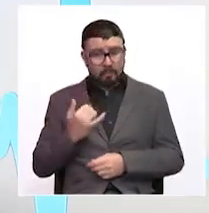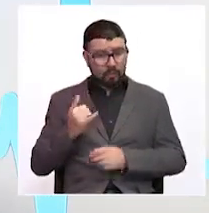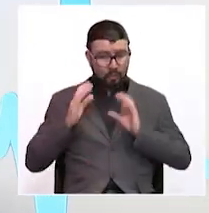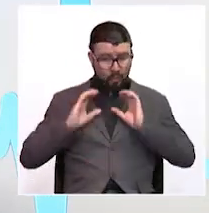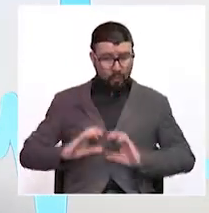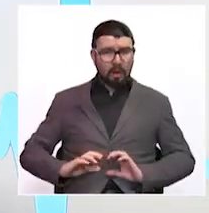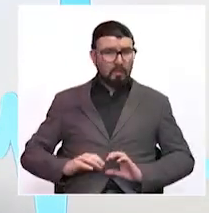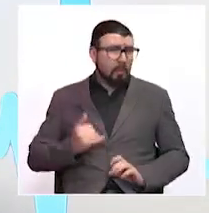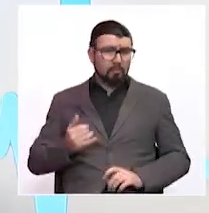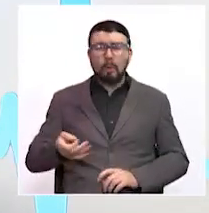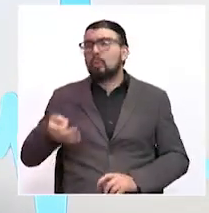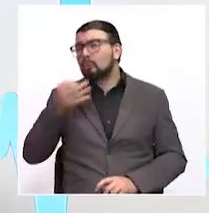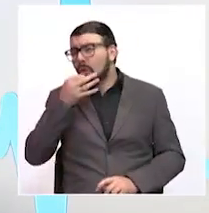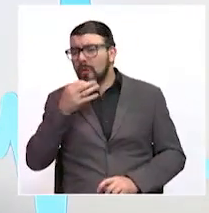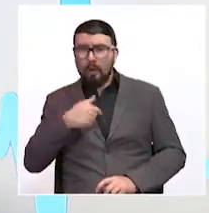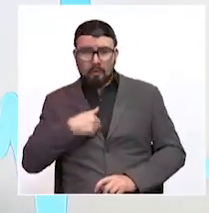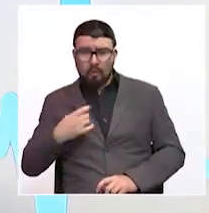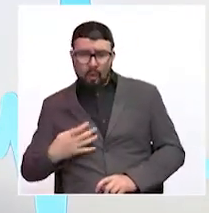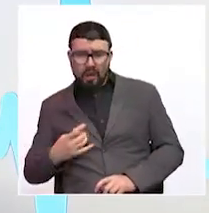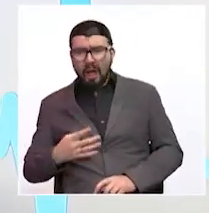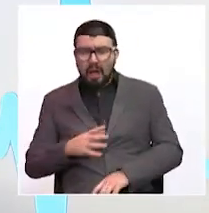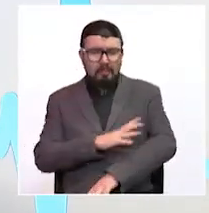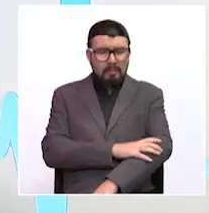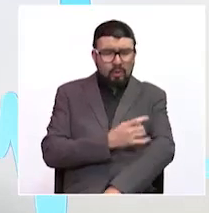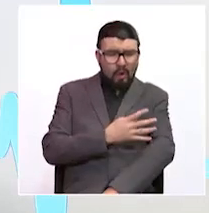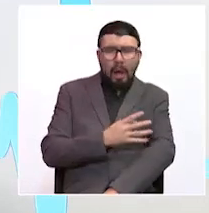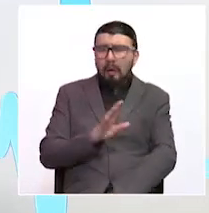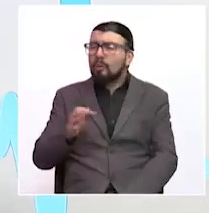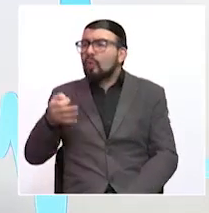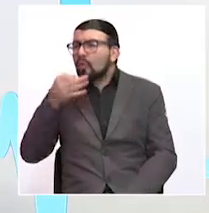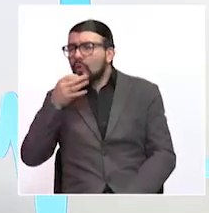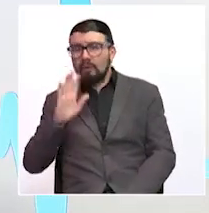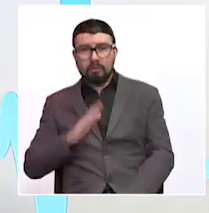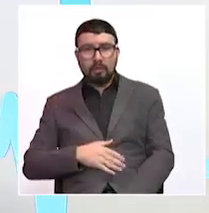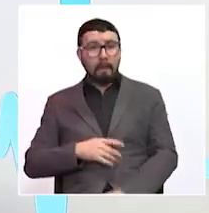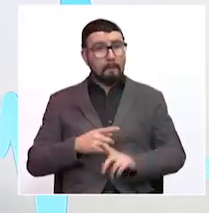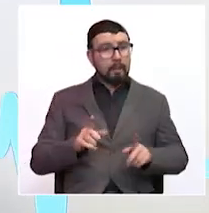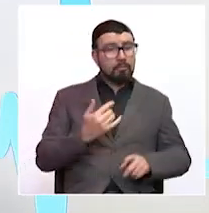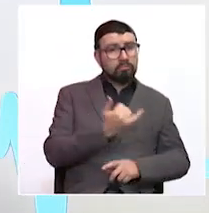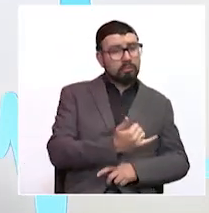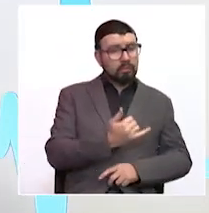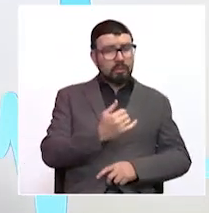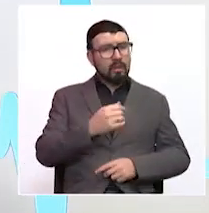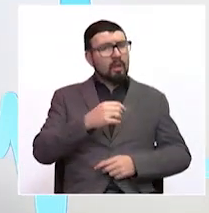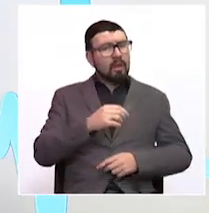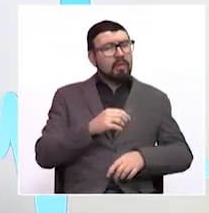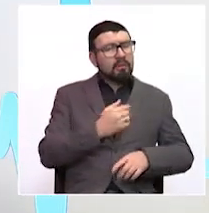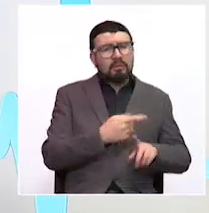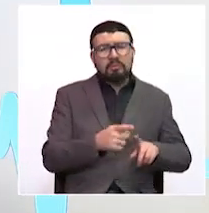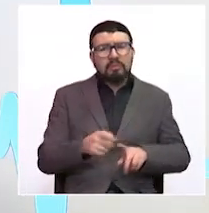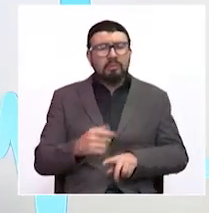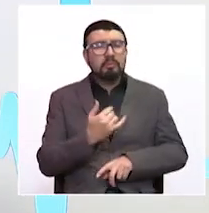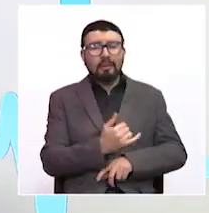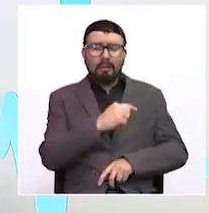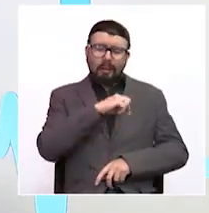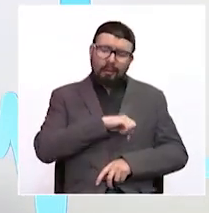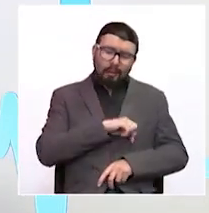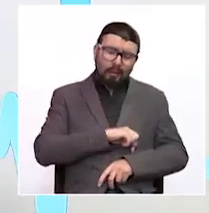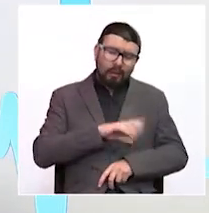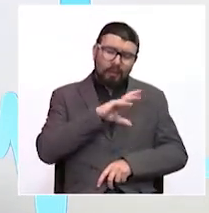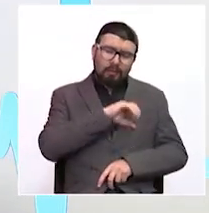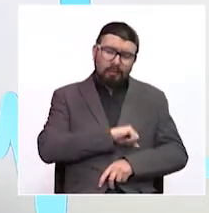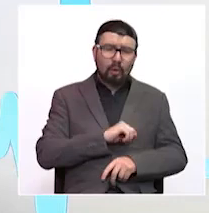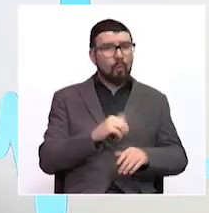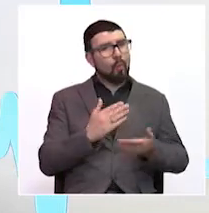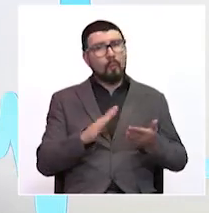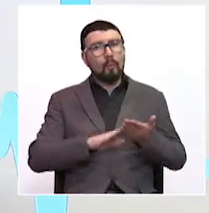medicamentos y como tratamos el alma droga psiquiátrica si los medicamentos psiquiátricos son importantes en